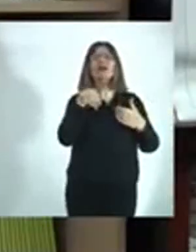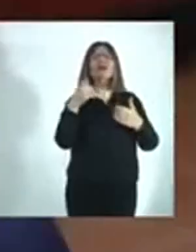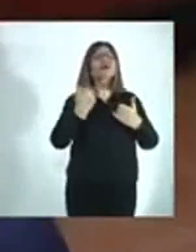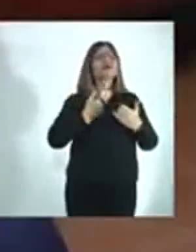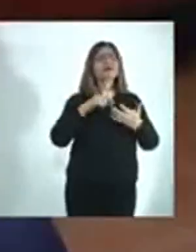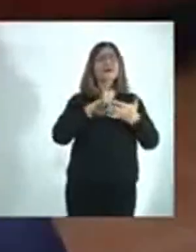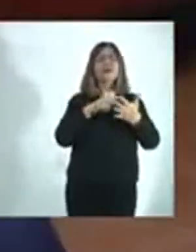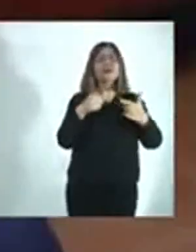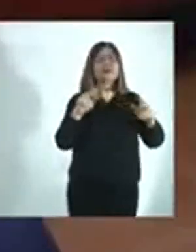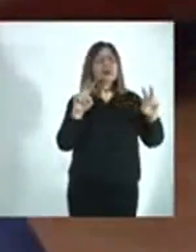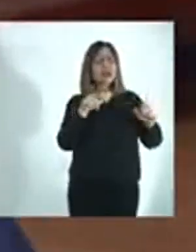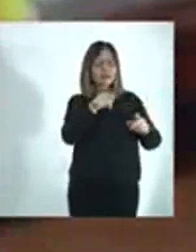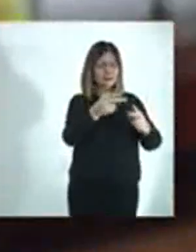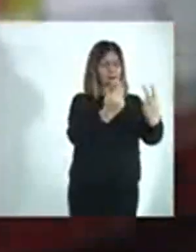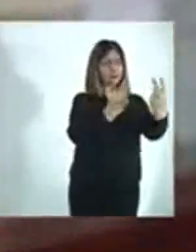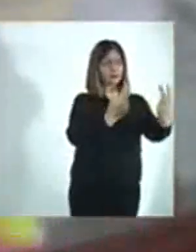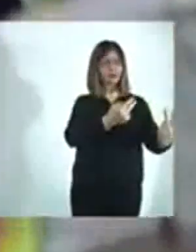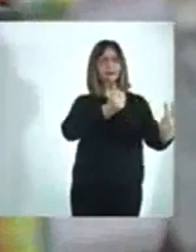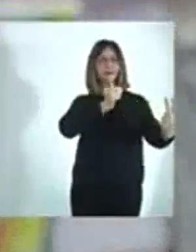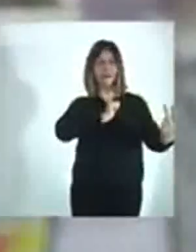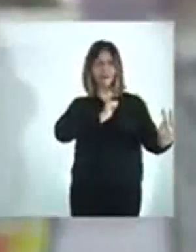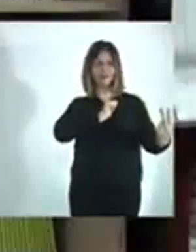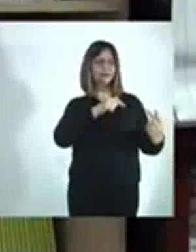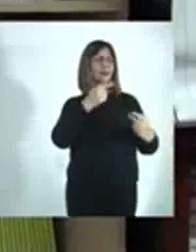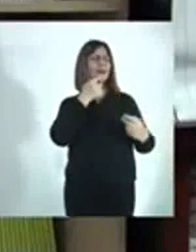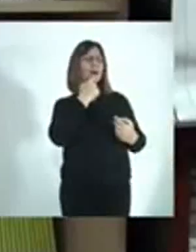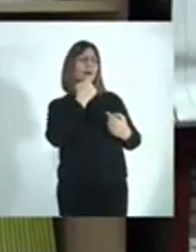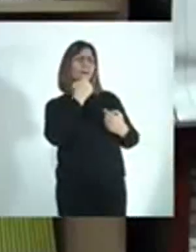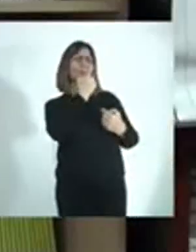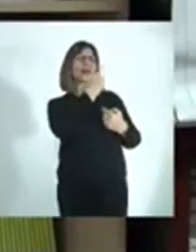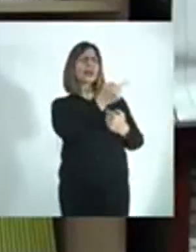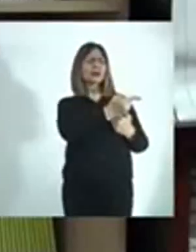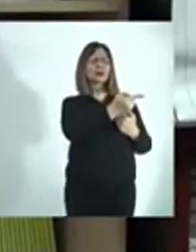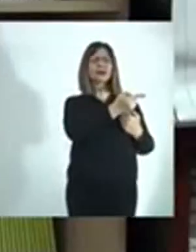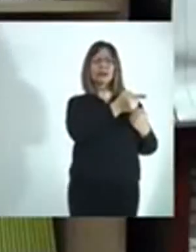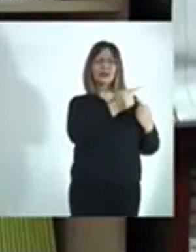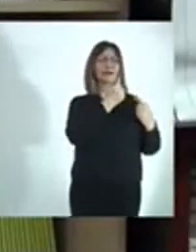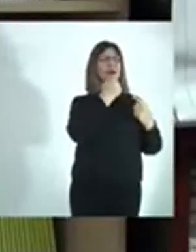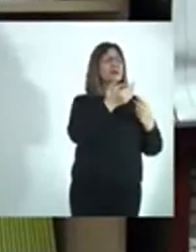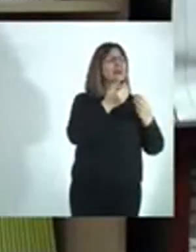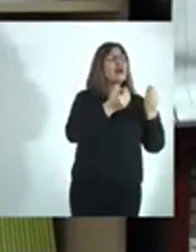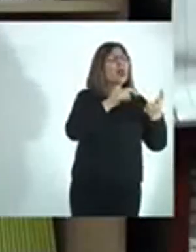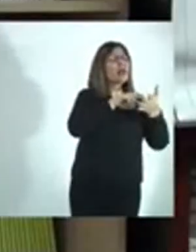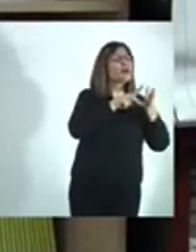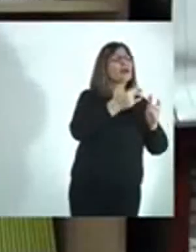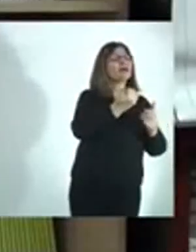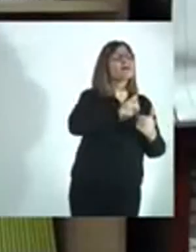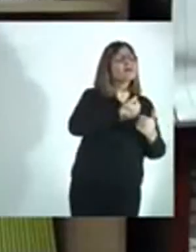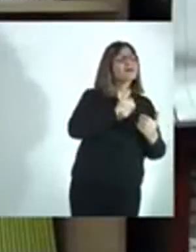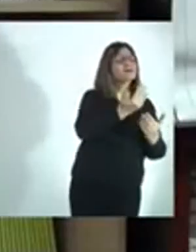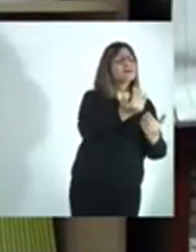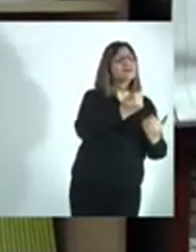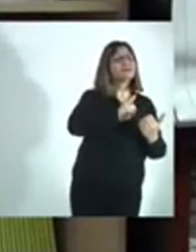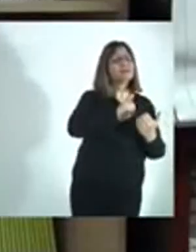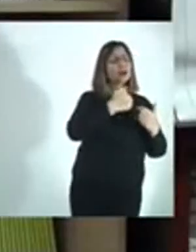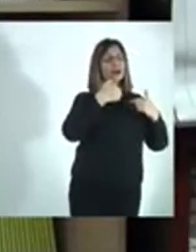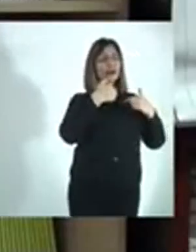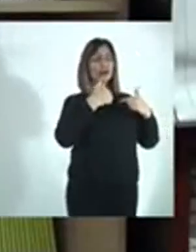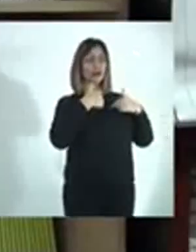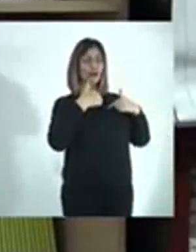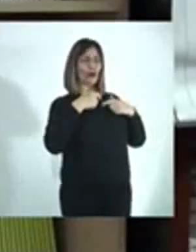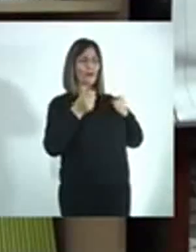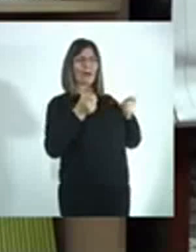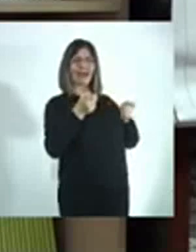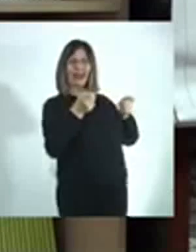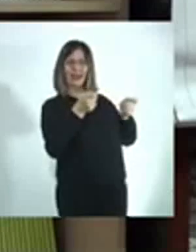los dos. Ellos, digamos, les preguntaban cuál es el problema que habían tenido. Yo solamente estaba, digamos, estaba a la mesa, los mediadores y los dos